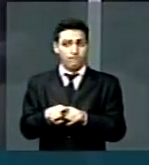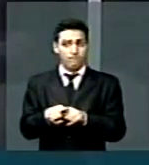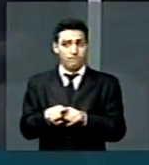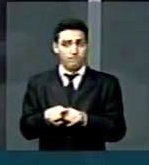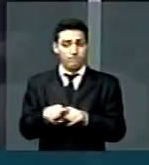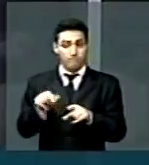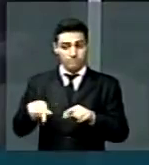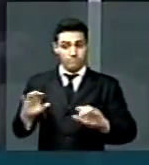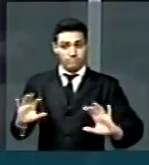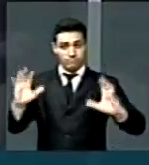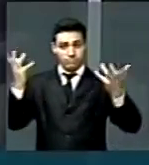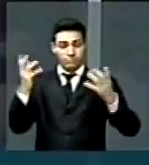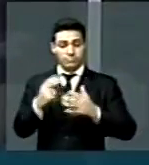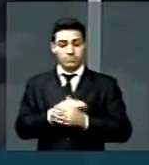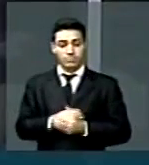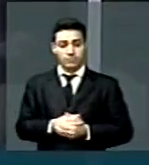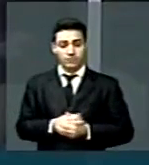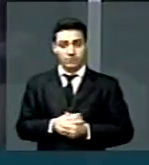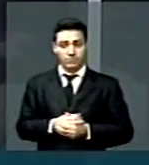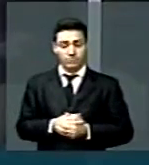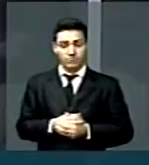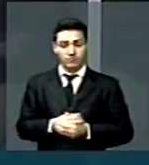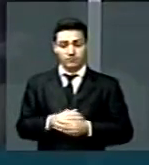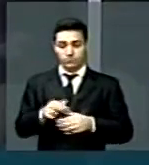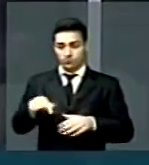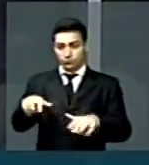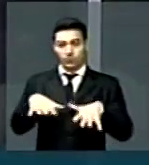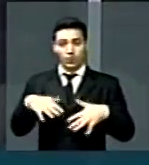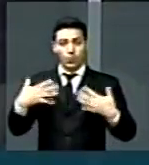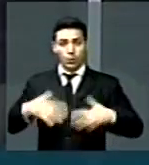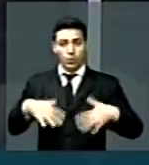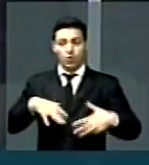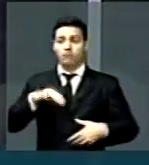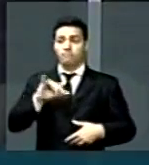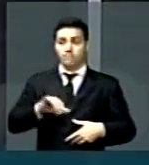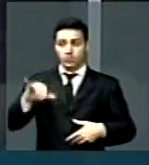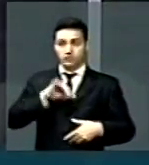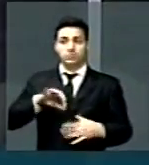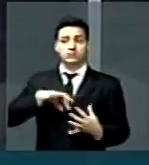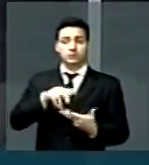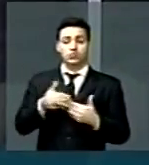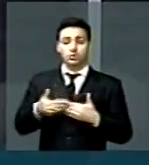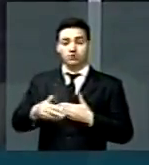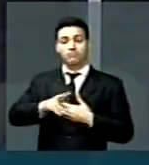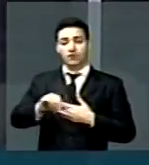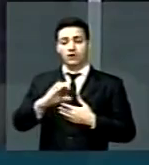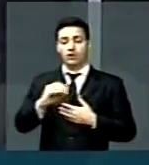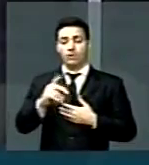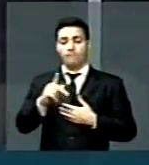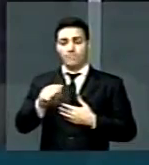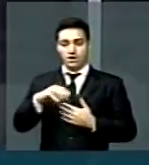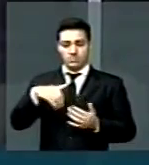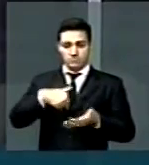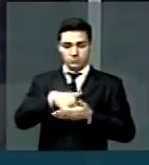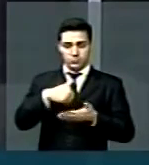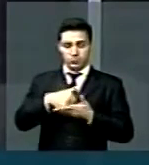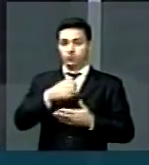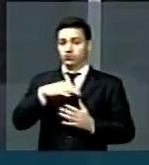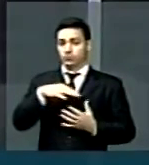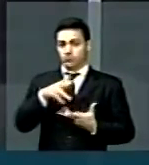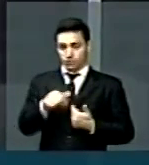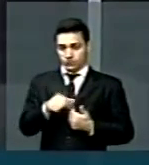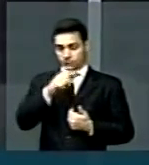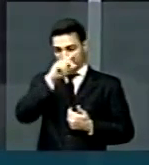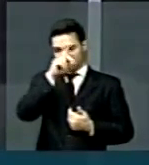en este evento de grande importancia internacional que es la Copa del Mundo. Mucho suceso al Brasil